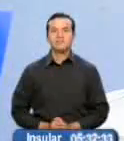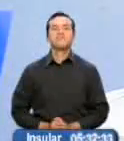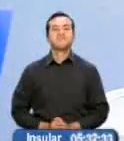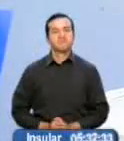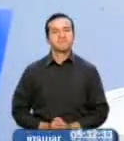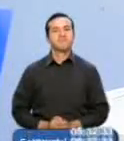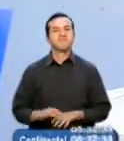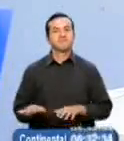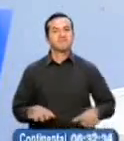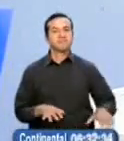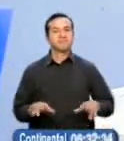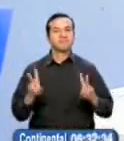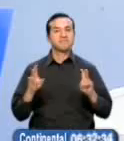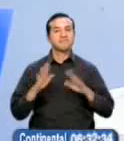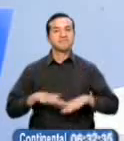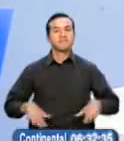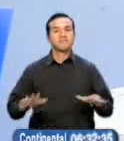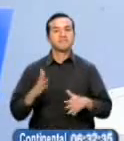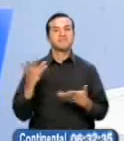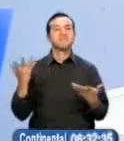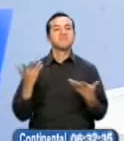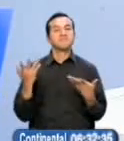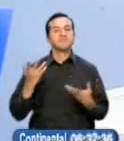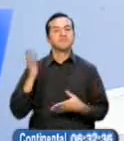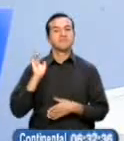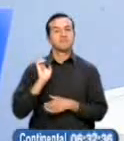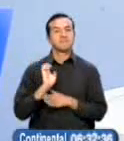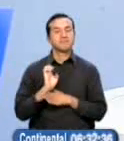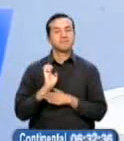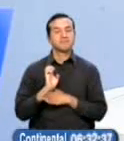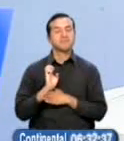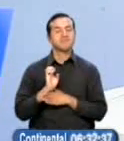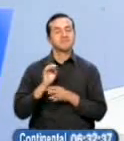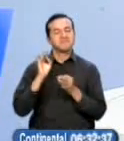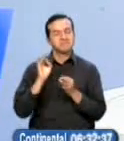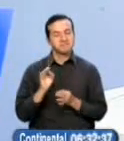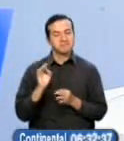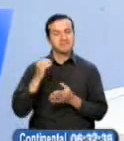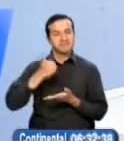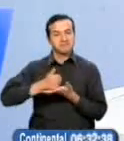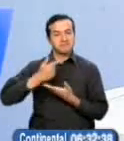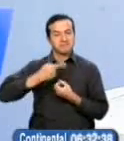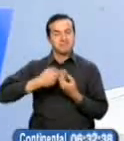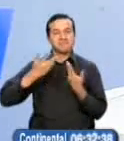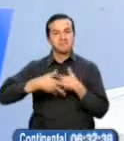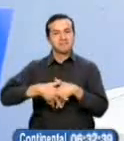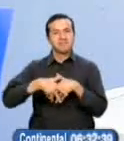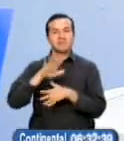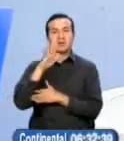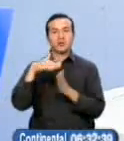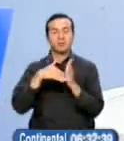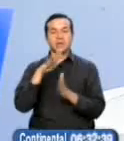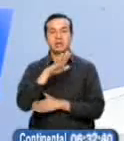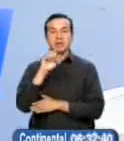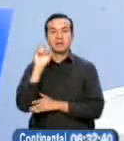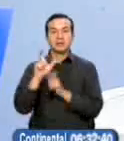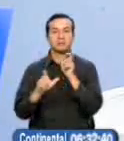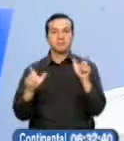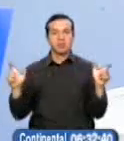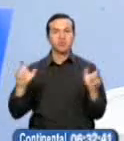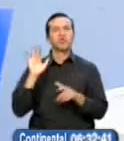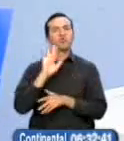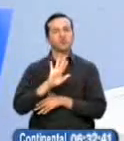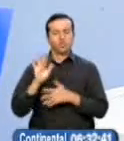Dentro de las actividades que se cumplen en la capital de los ecuatorianos, se realizó el desfile de la confraternidad. Más de 5.500 personas con